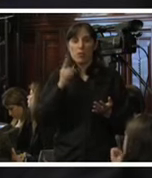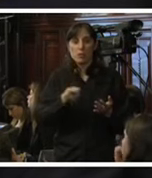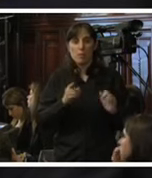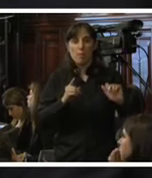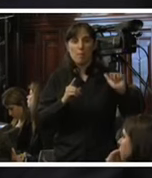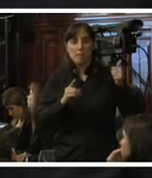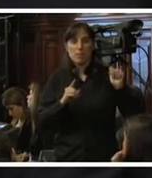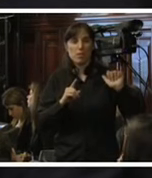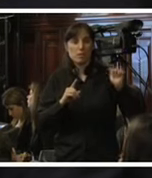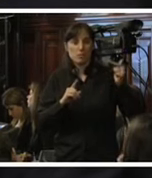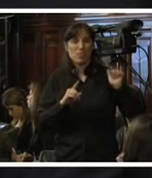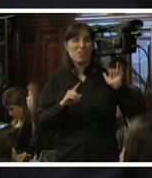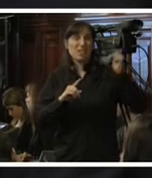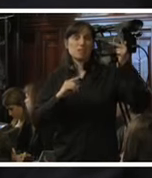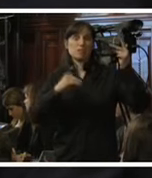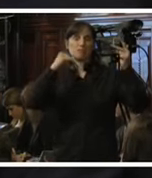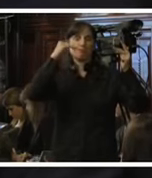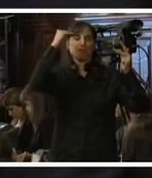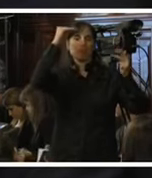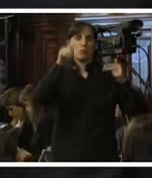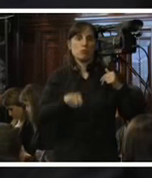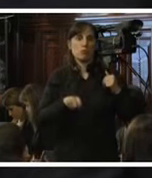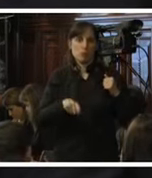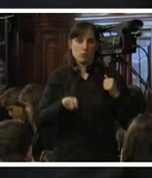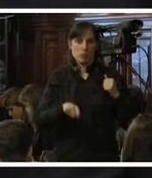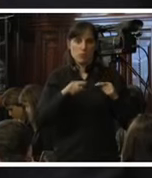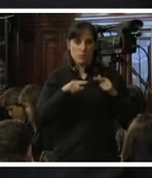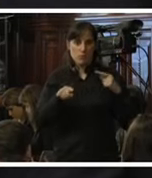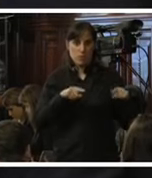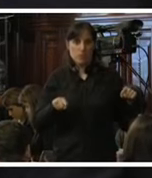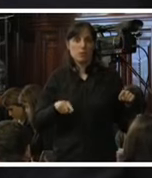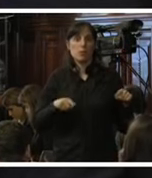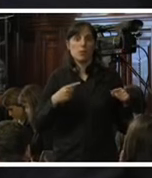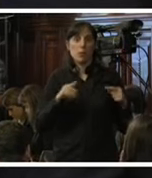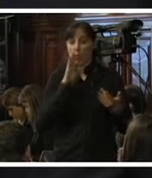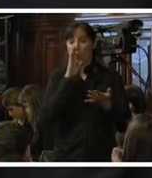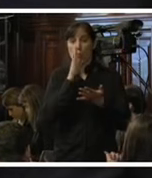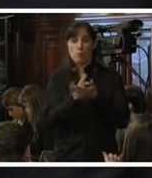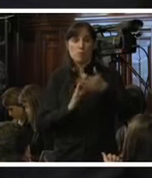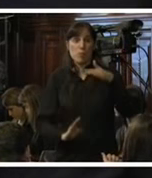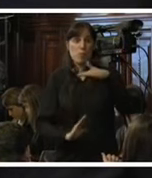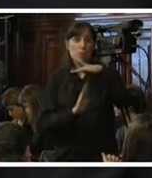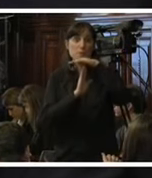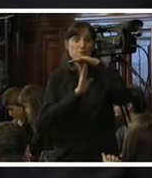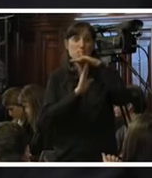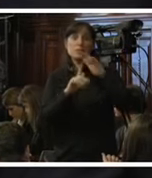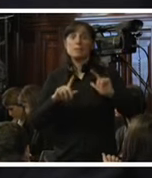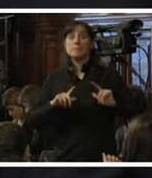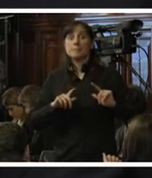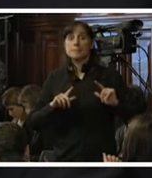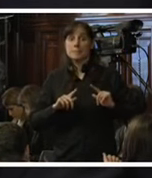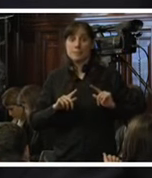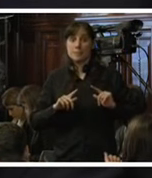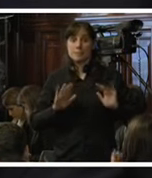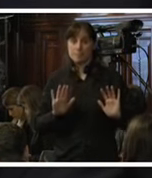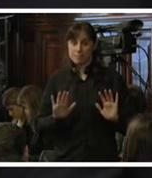que un recurso de casación tramitado ante la Corte Suprema de Justicia, que en verdad es lo último que todavía se tiene pendiente. En